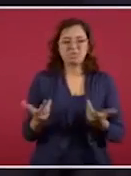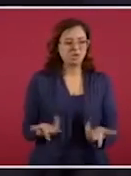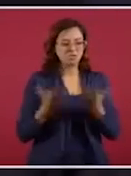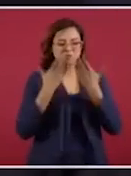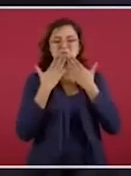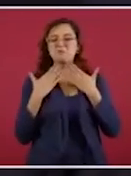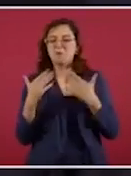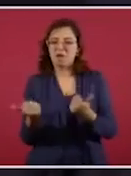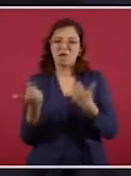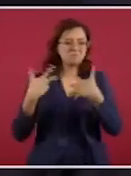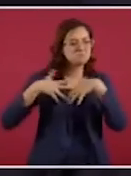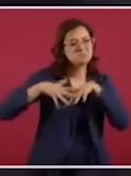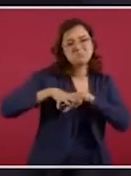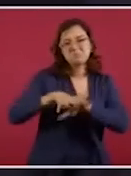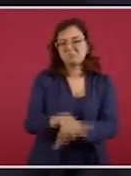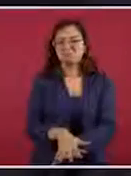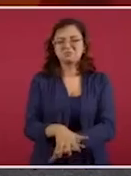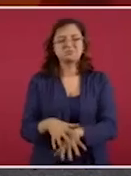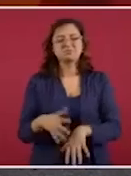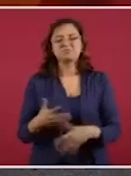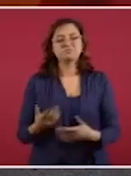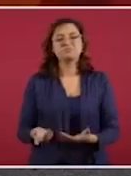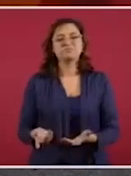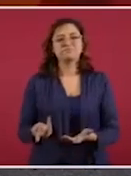no es nada más